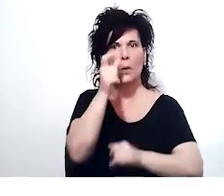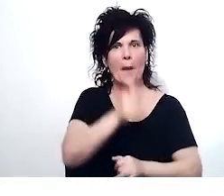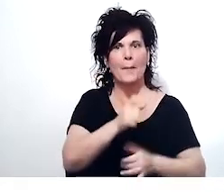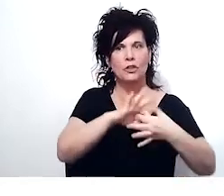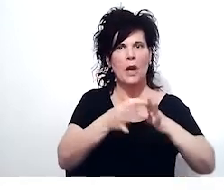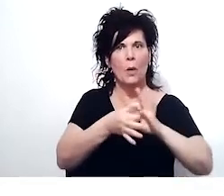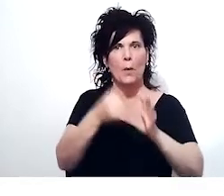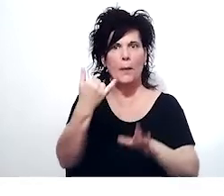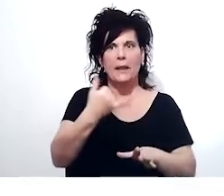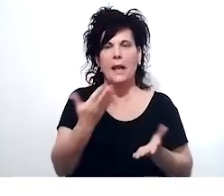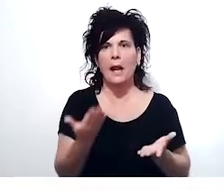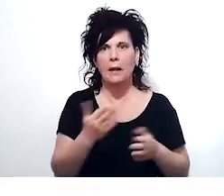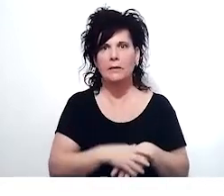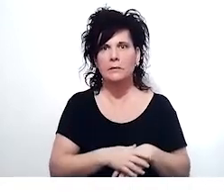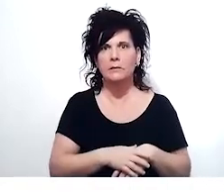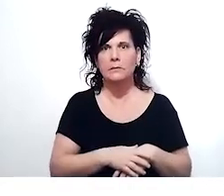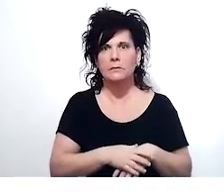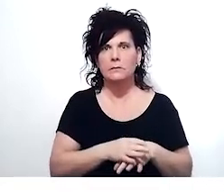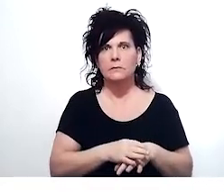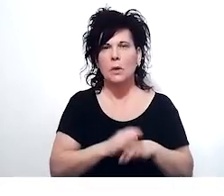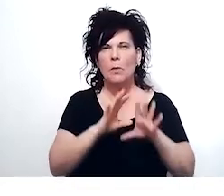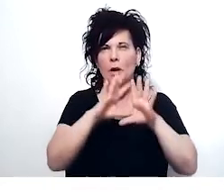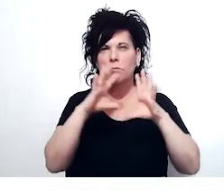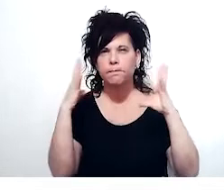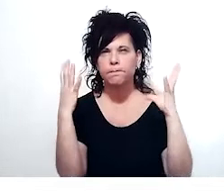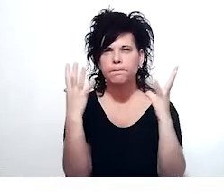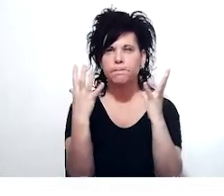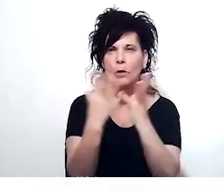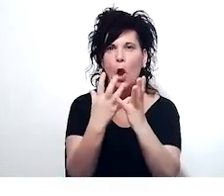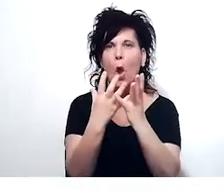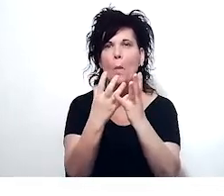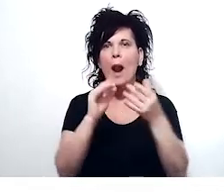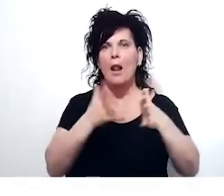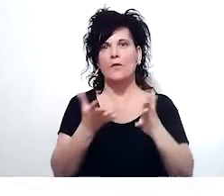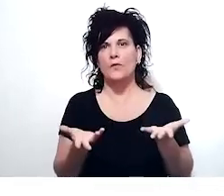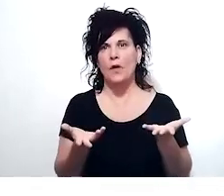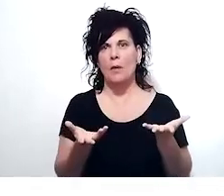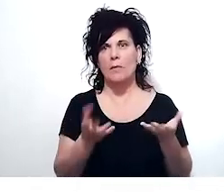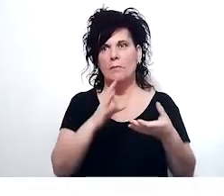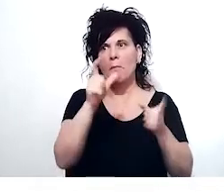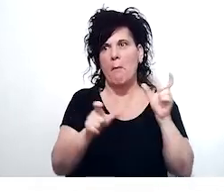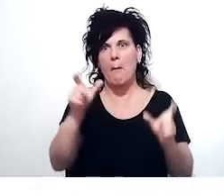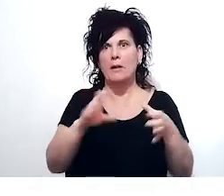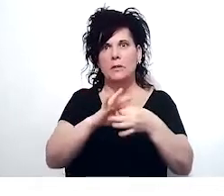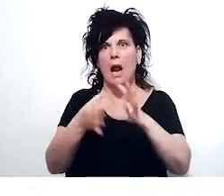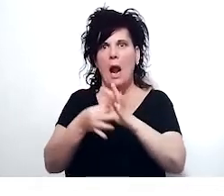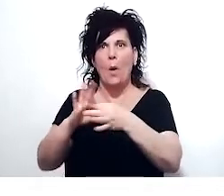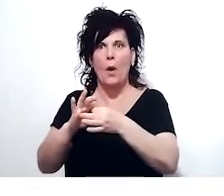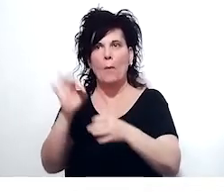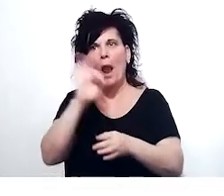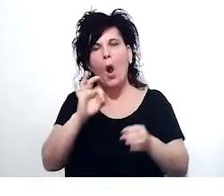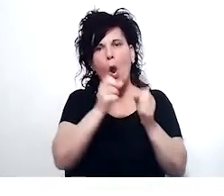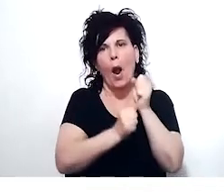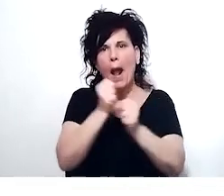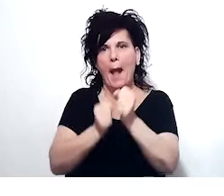Por eso prácticamente tiene como un alcance global, porque datos europeos hay en todos lados, y entonces